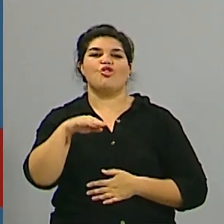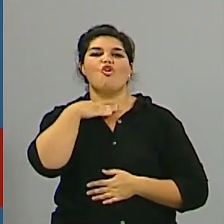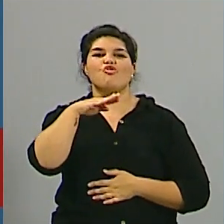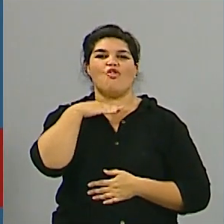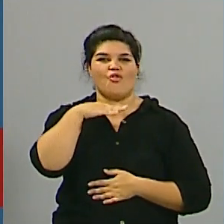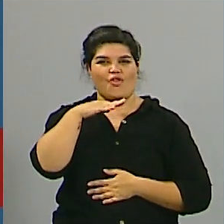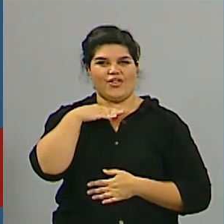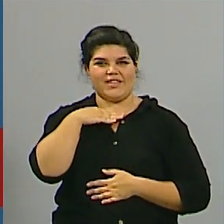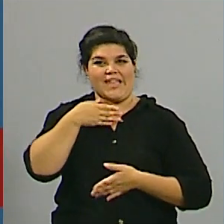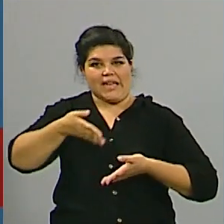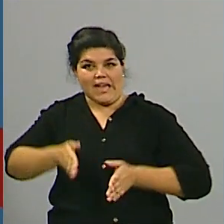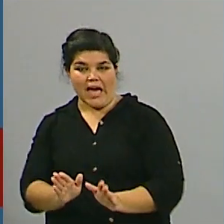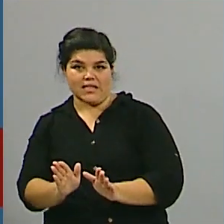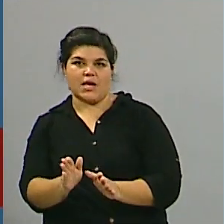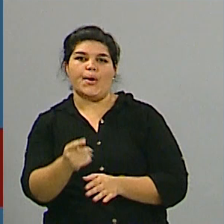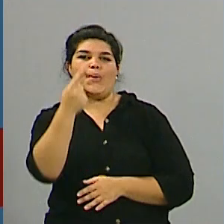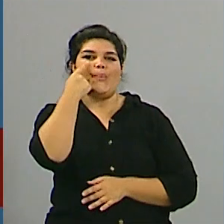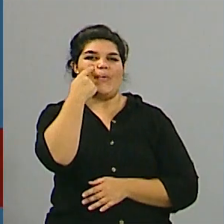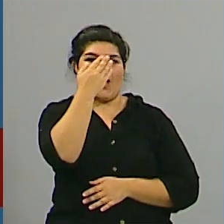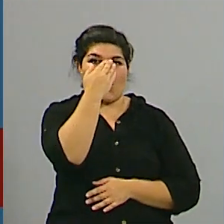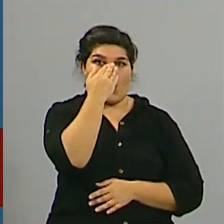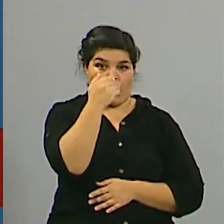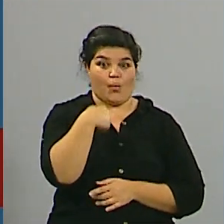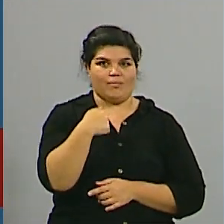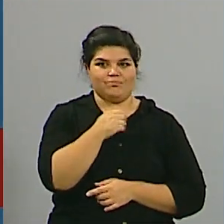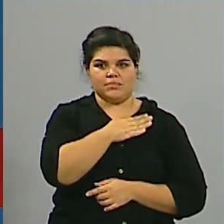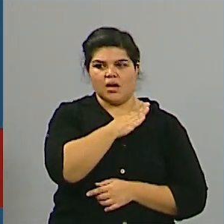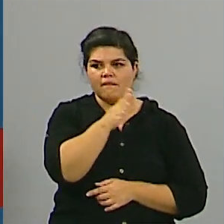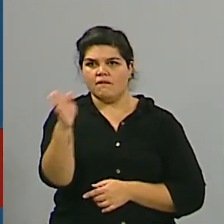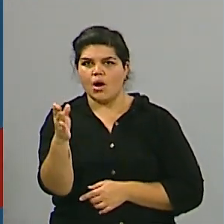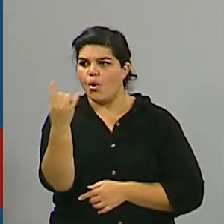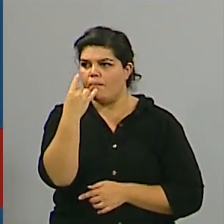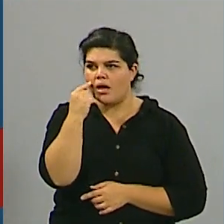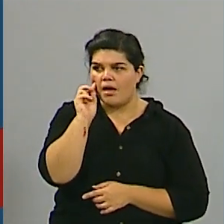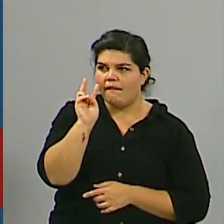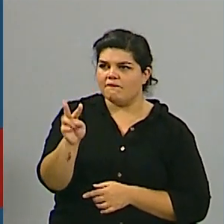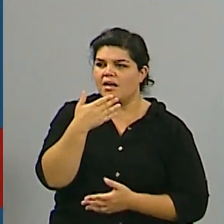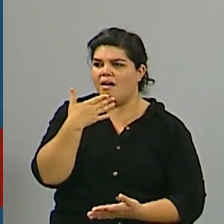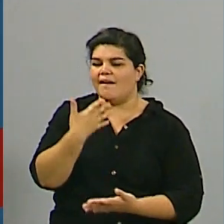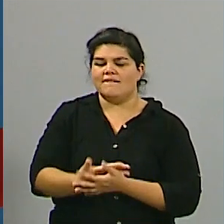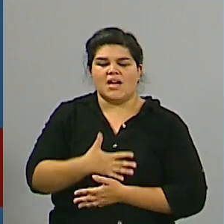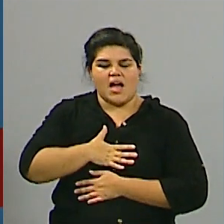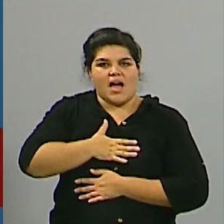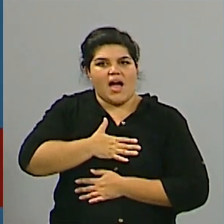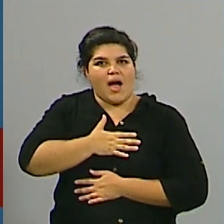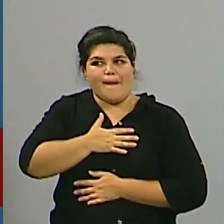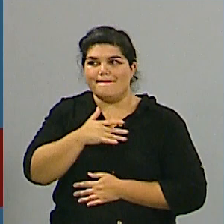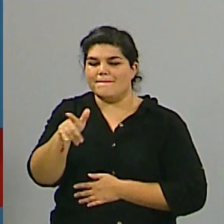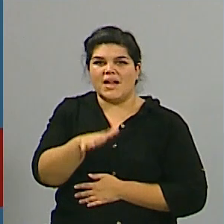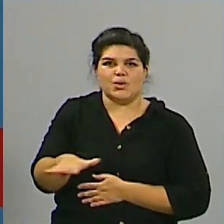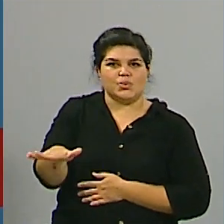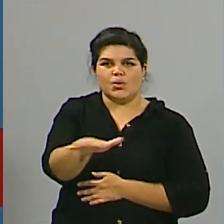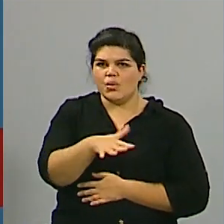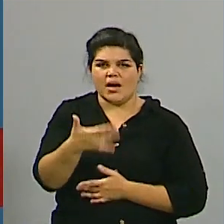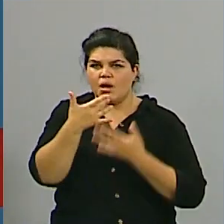pero la verdad que cuando no vamos a Uspallata extrañamos. Realmente la comunidad es una comunidad